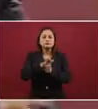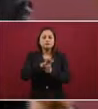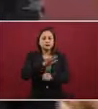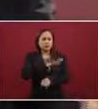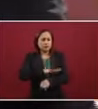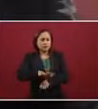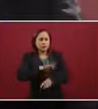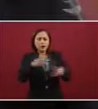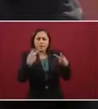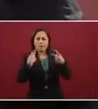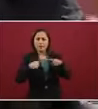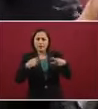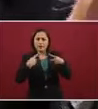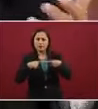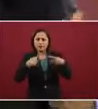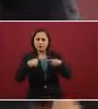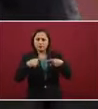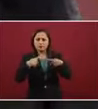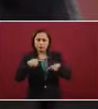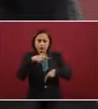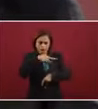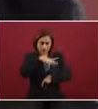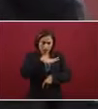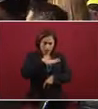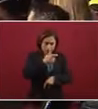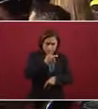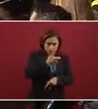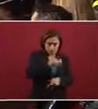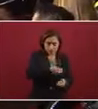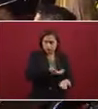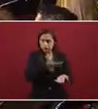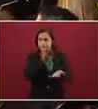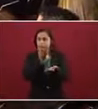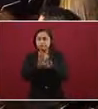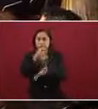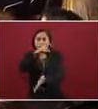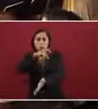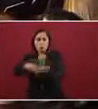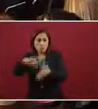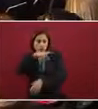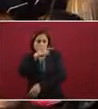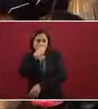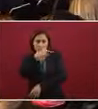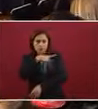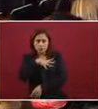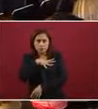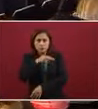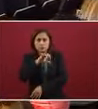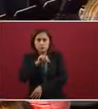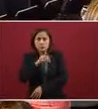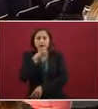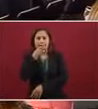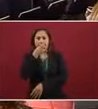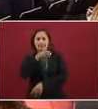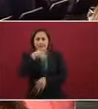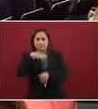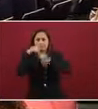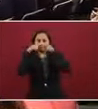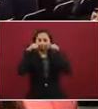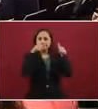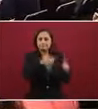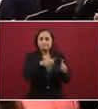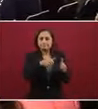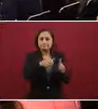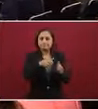para ir a comprar a la tienda sus alimentos. Lo que decía yo, deja